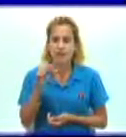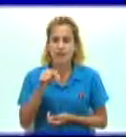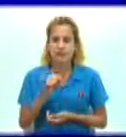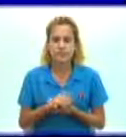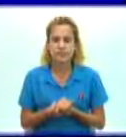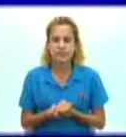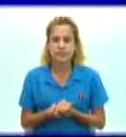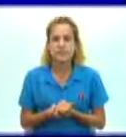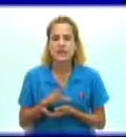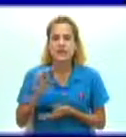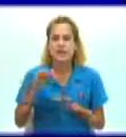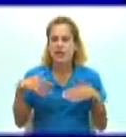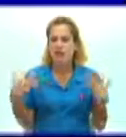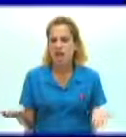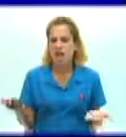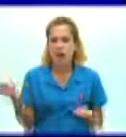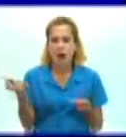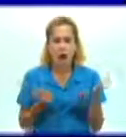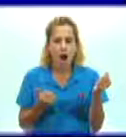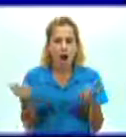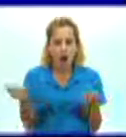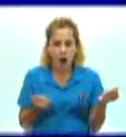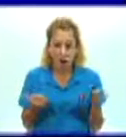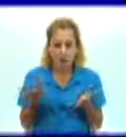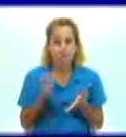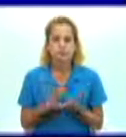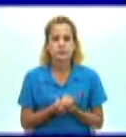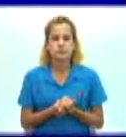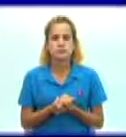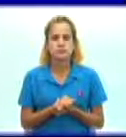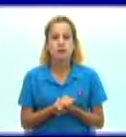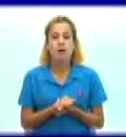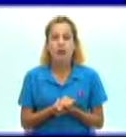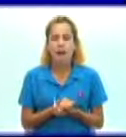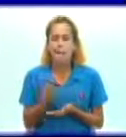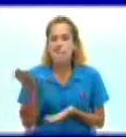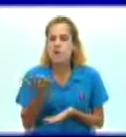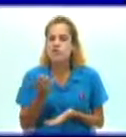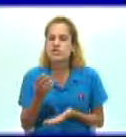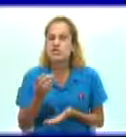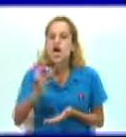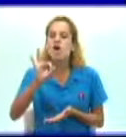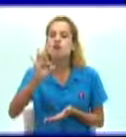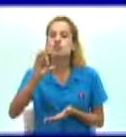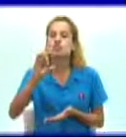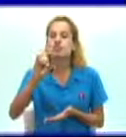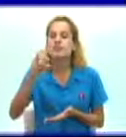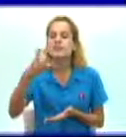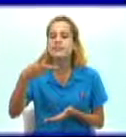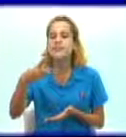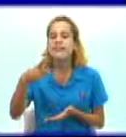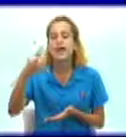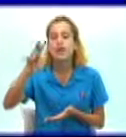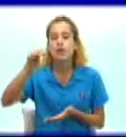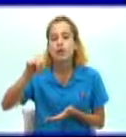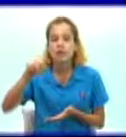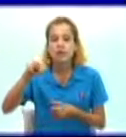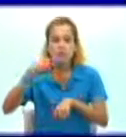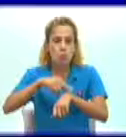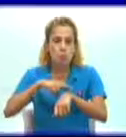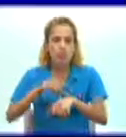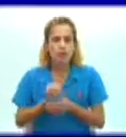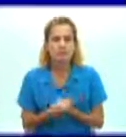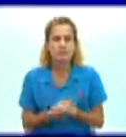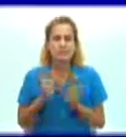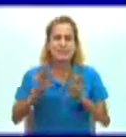habla de un automóvil que va a una velocidad de 80 kilómetros por cada hora. Y nos preguntan, bueno,